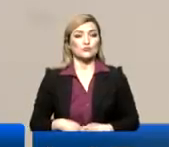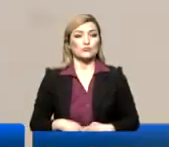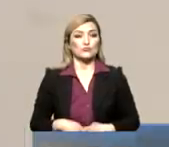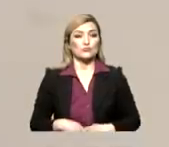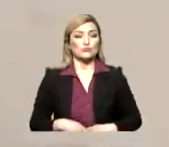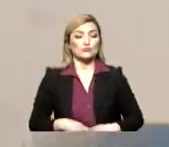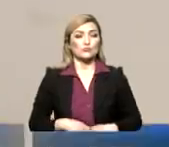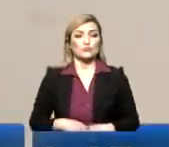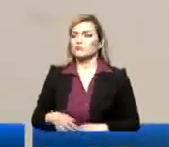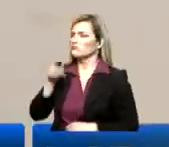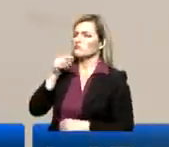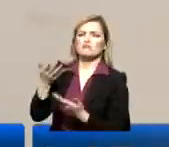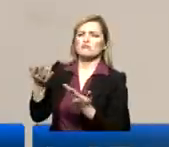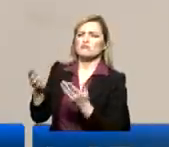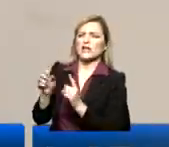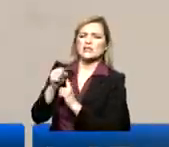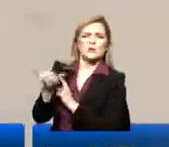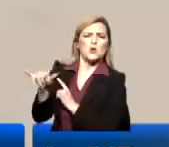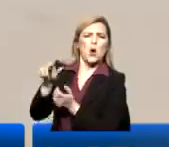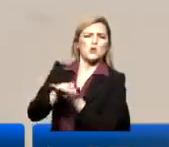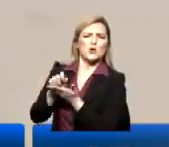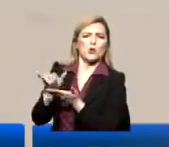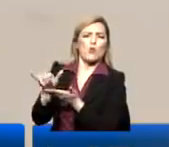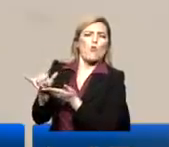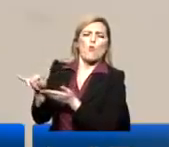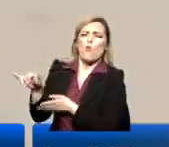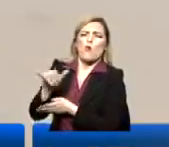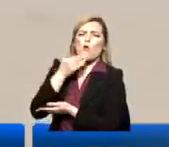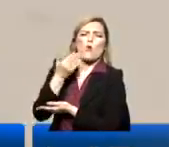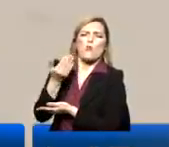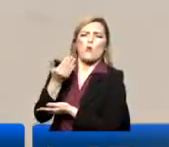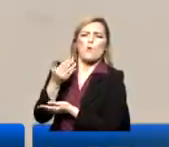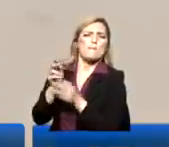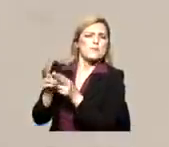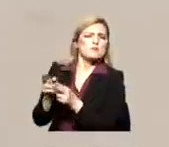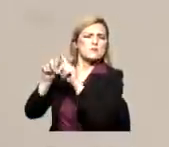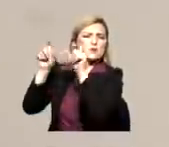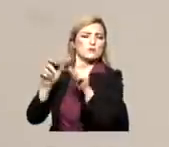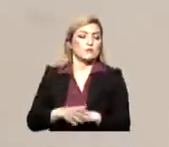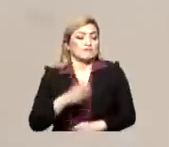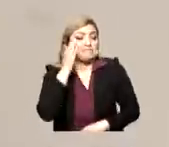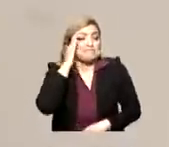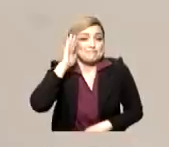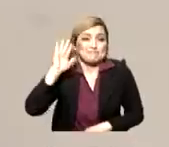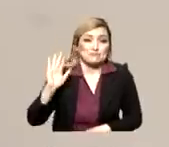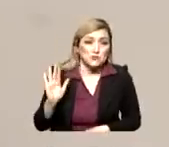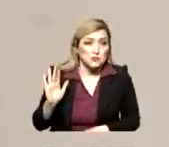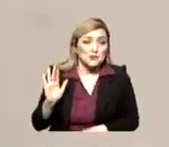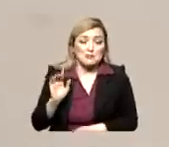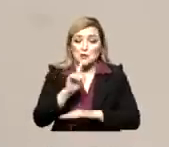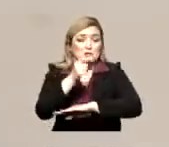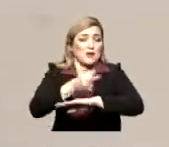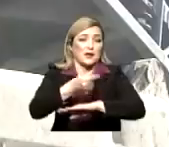que preguntarle al gerente si es que cumple o no cumple. Yo no tengo nada que ver con quién tengan relaciones, qué religión profesan, qué